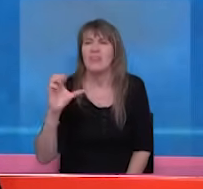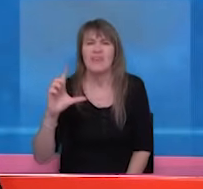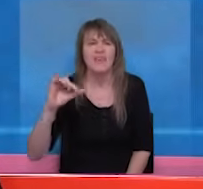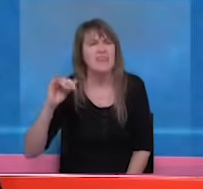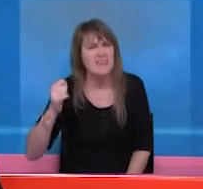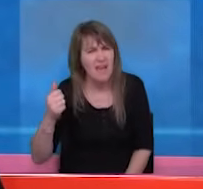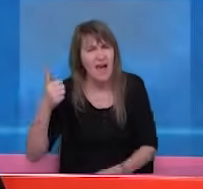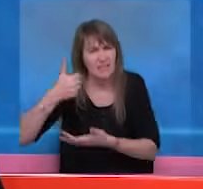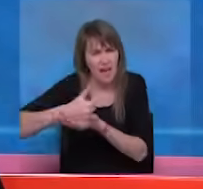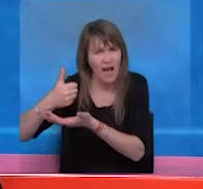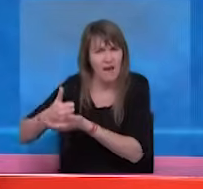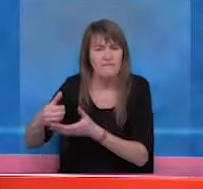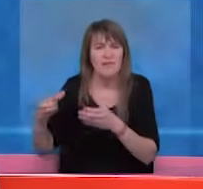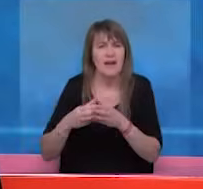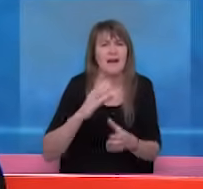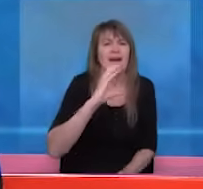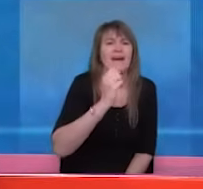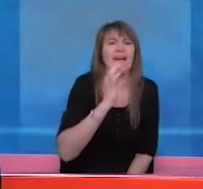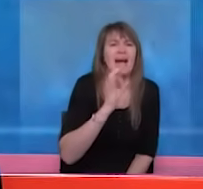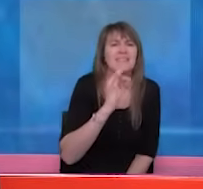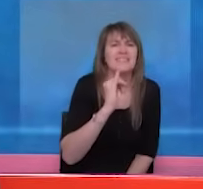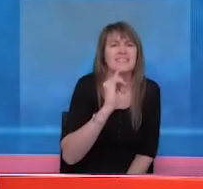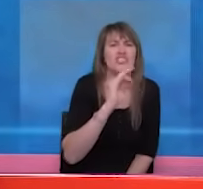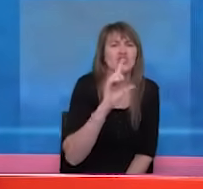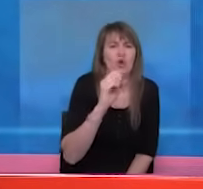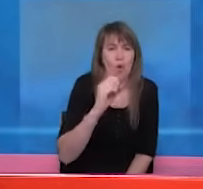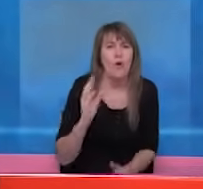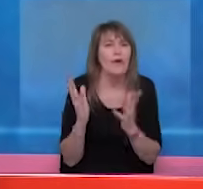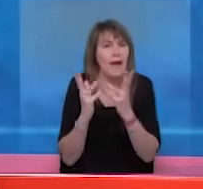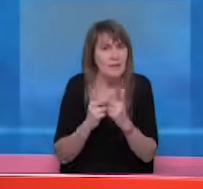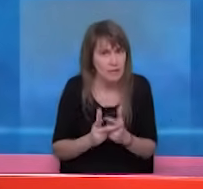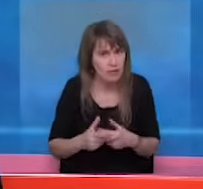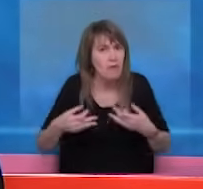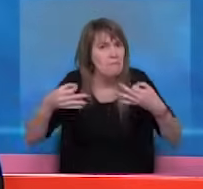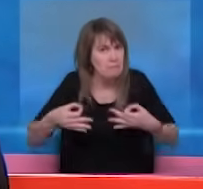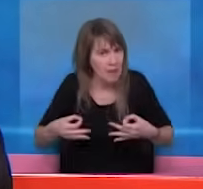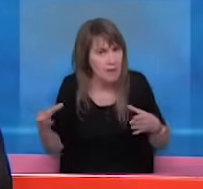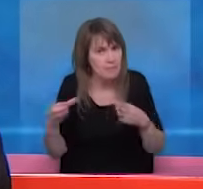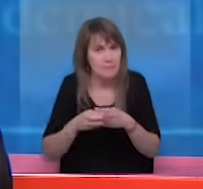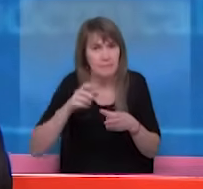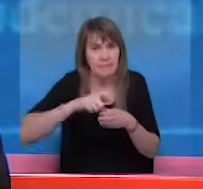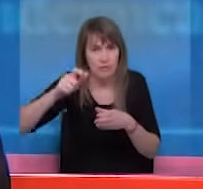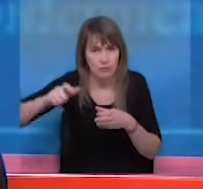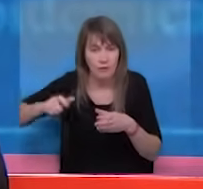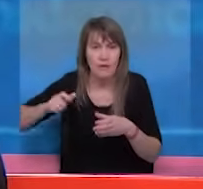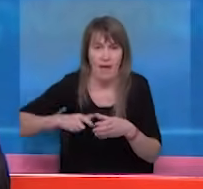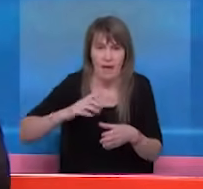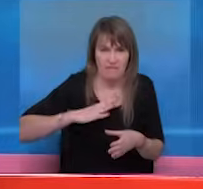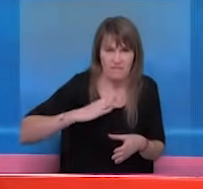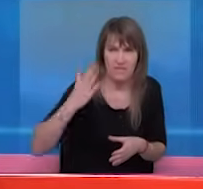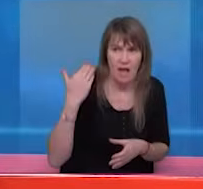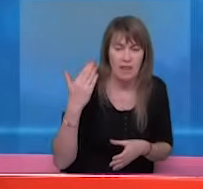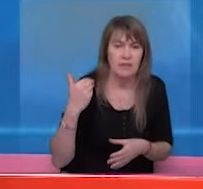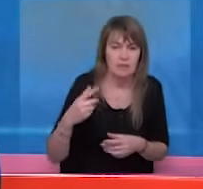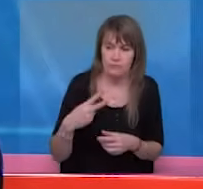este monseñor del Castillo o sea había una organización que además tenía este digamos